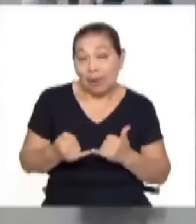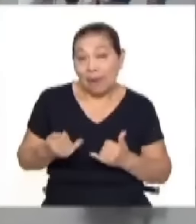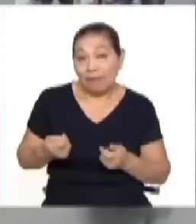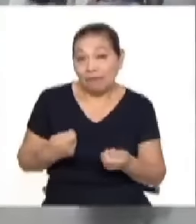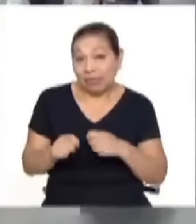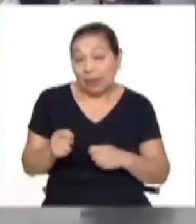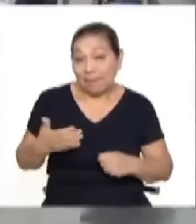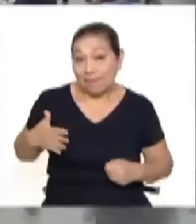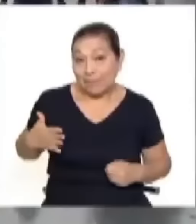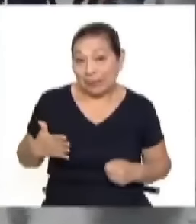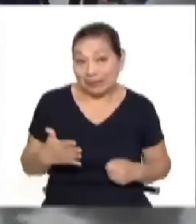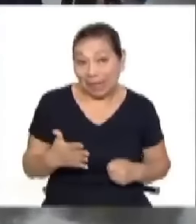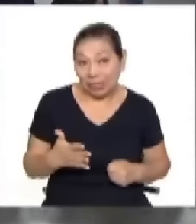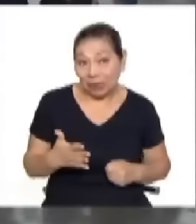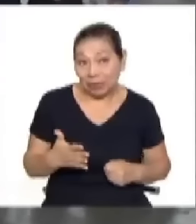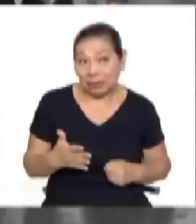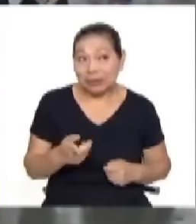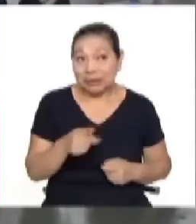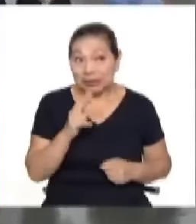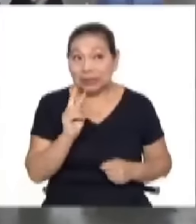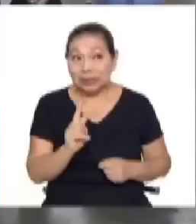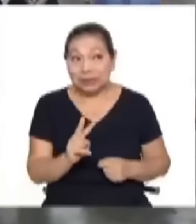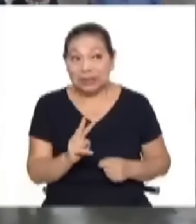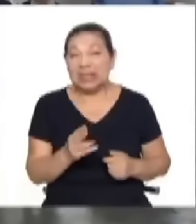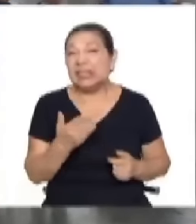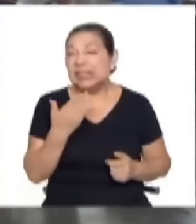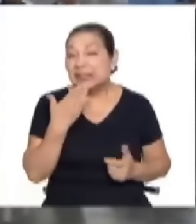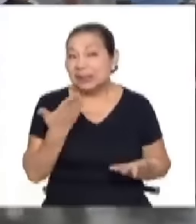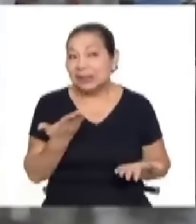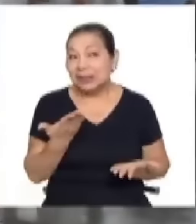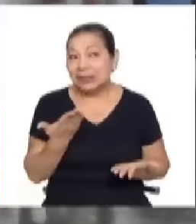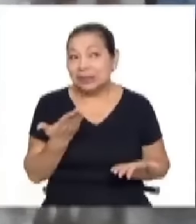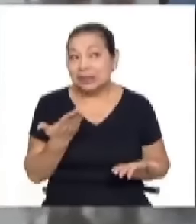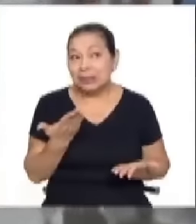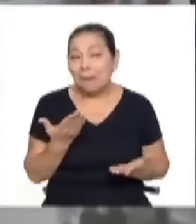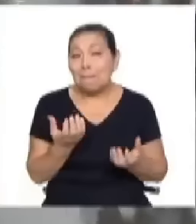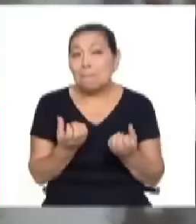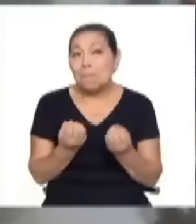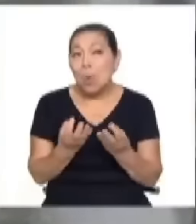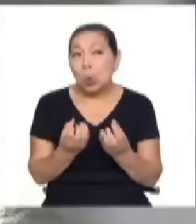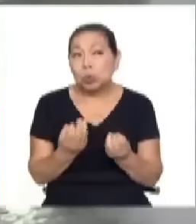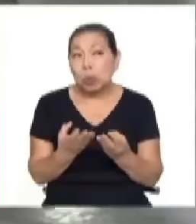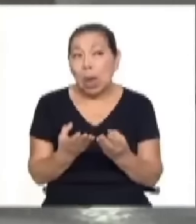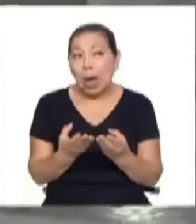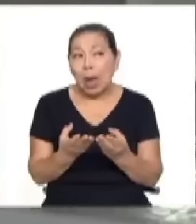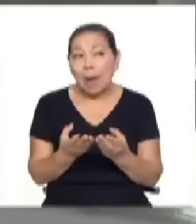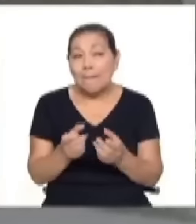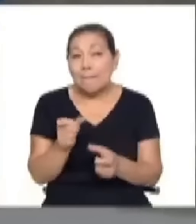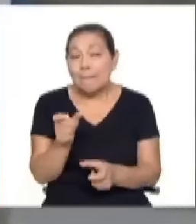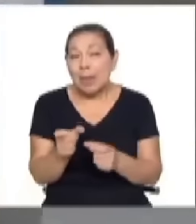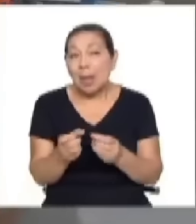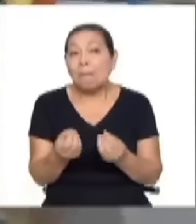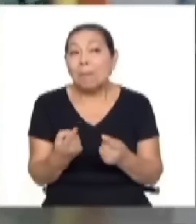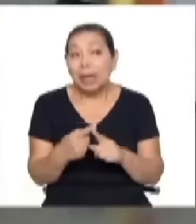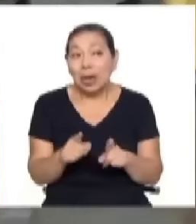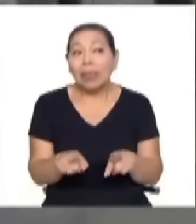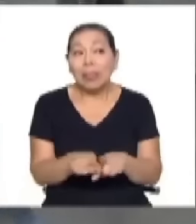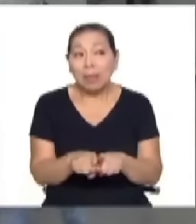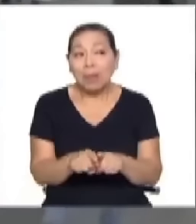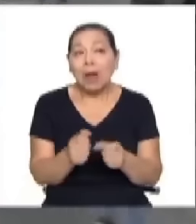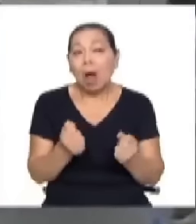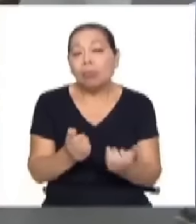del Callao. Ahora, aquí hay una gran cantidad, como decimos, de personas, pero también